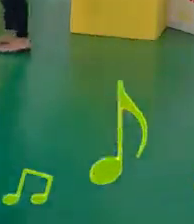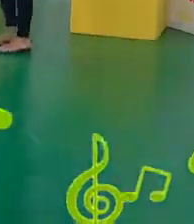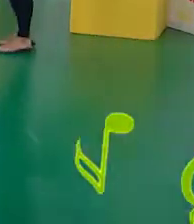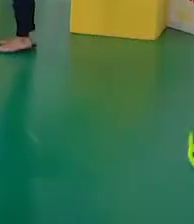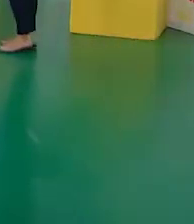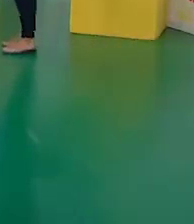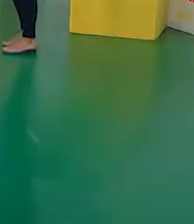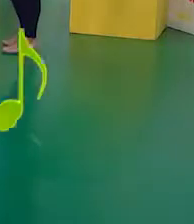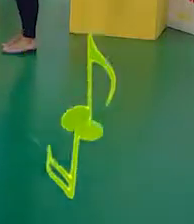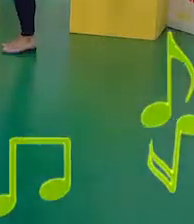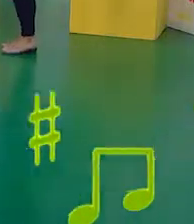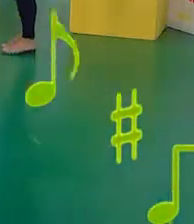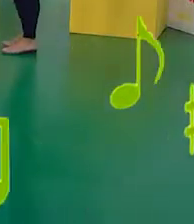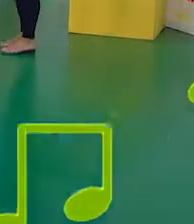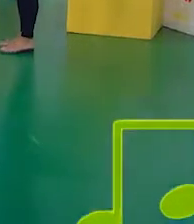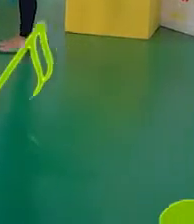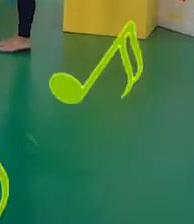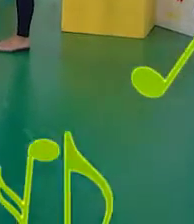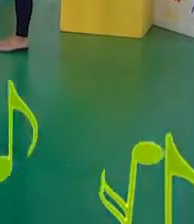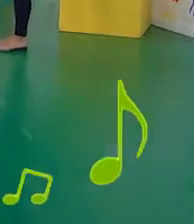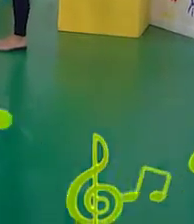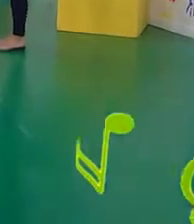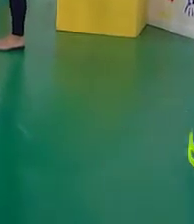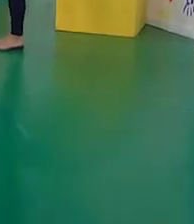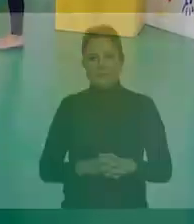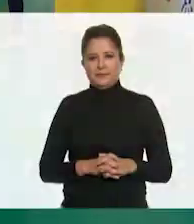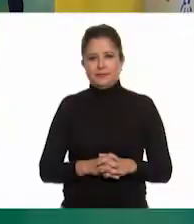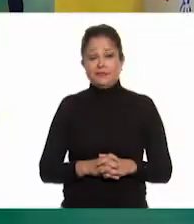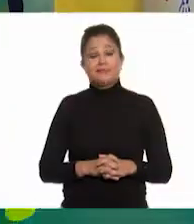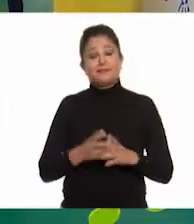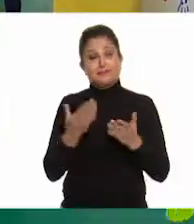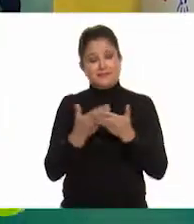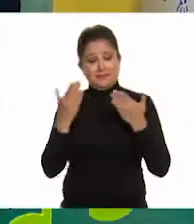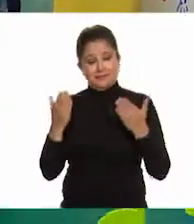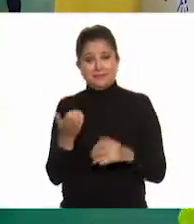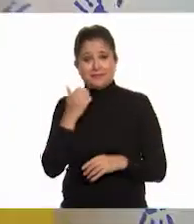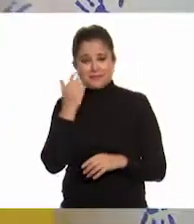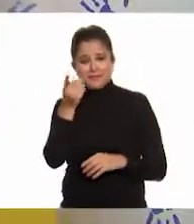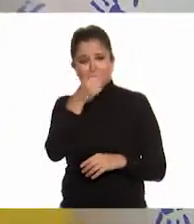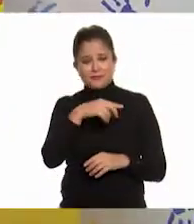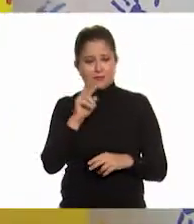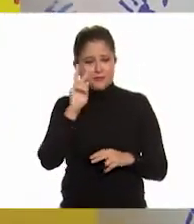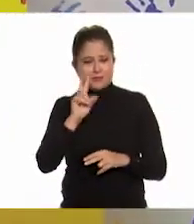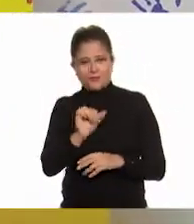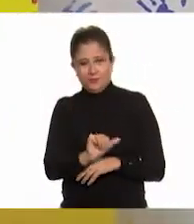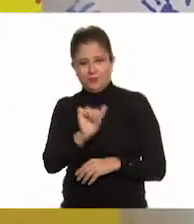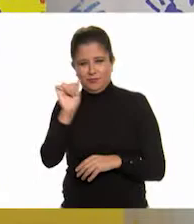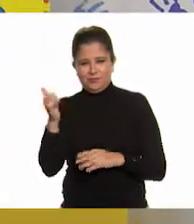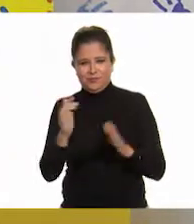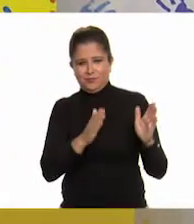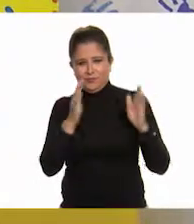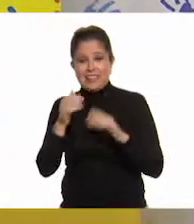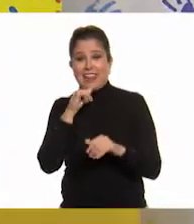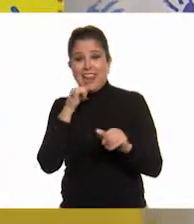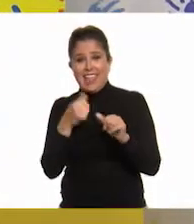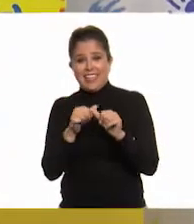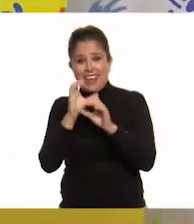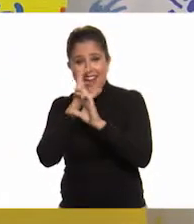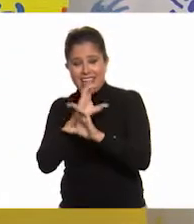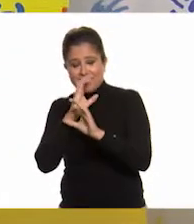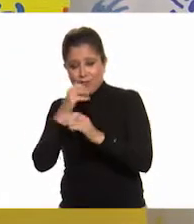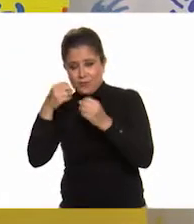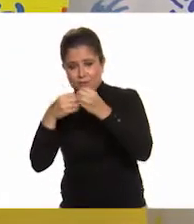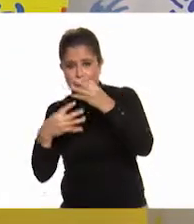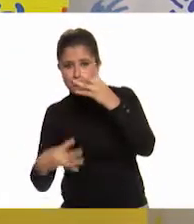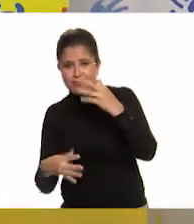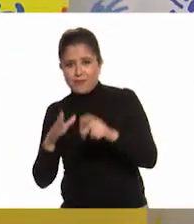estirar, estirar, que el demonio va a pasar. Ahora quiero que veamos la otra parte de la letra. Porque, ¿qué creen,